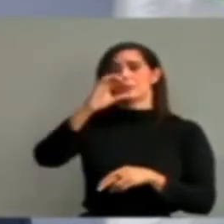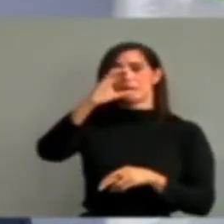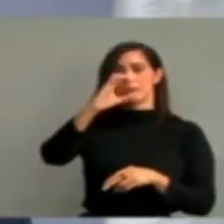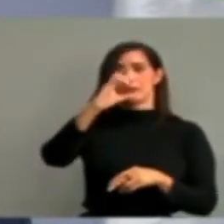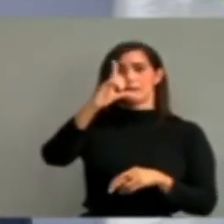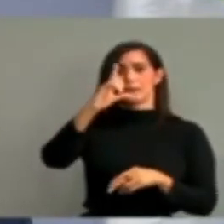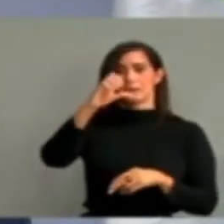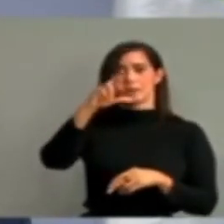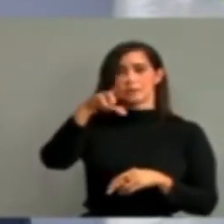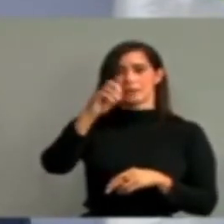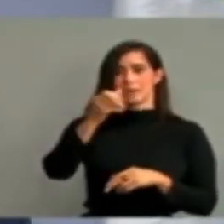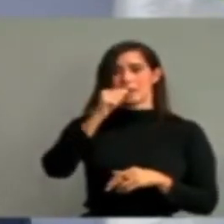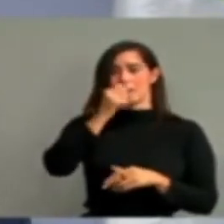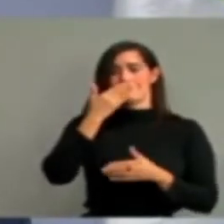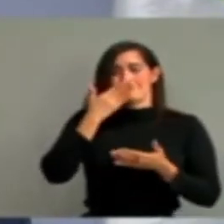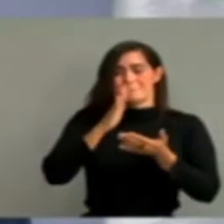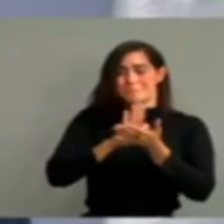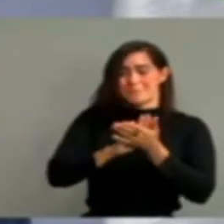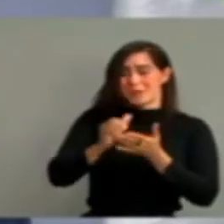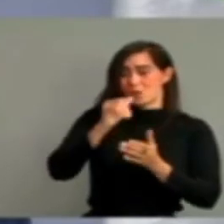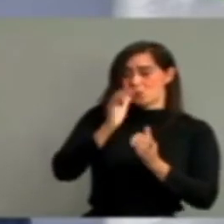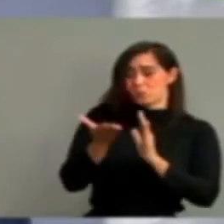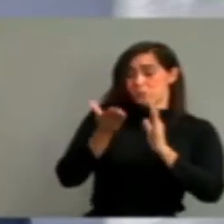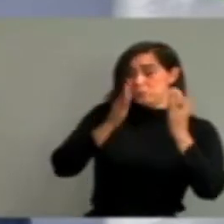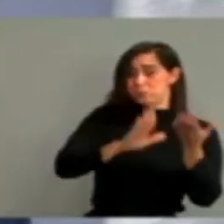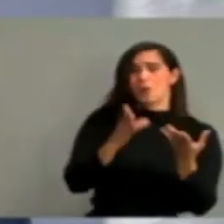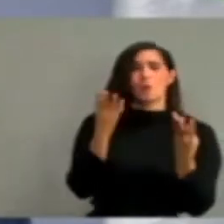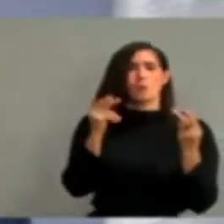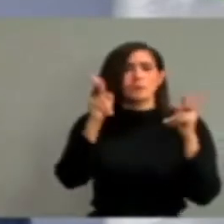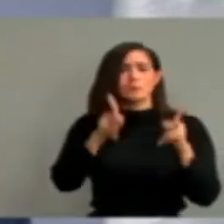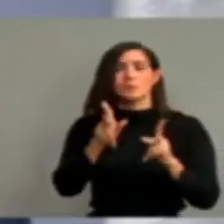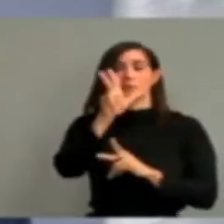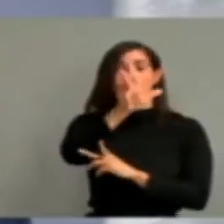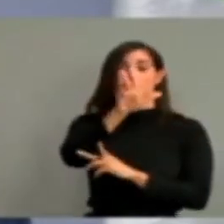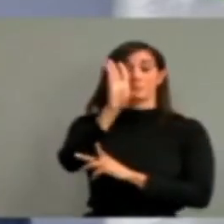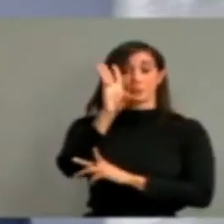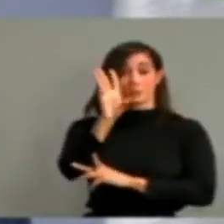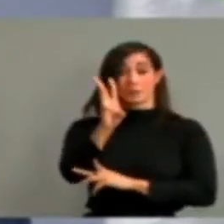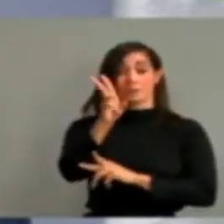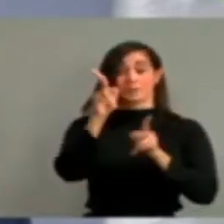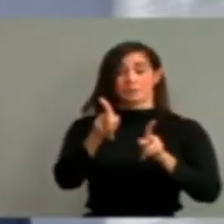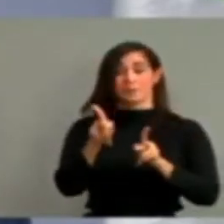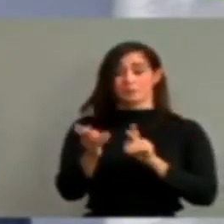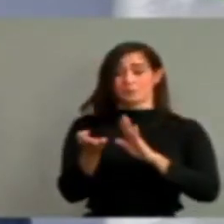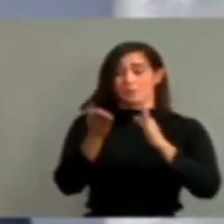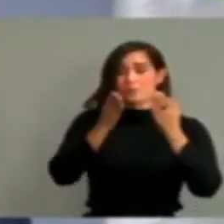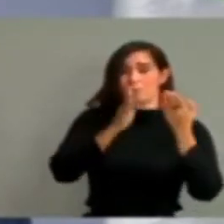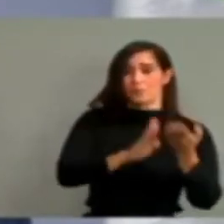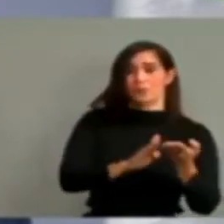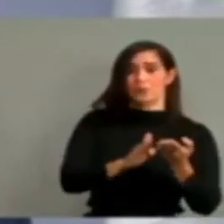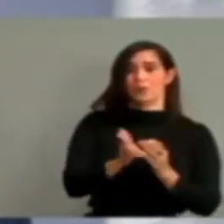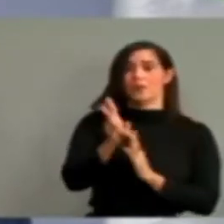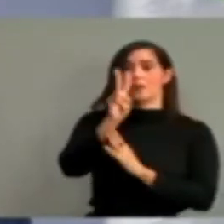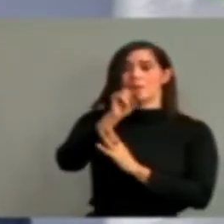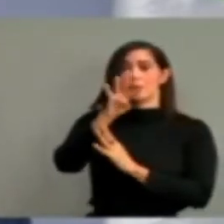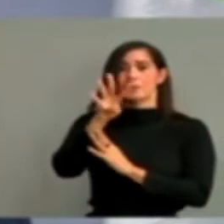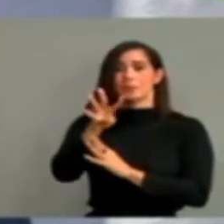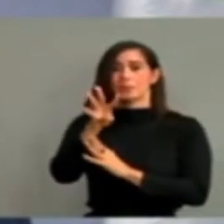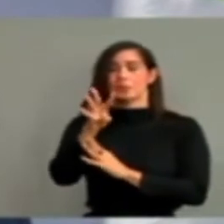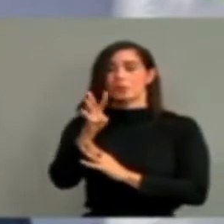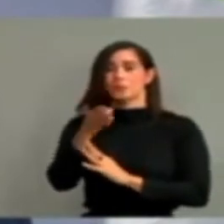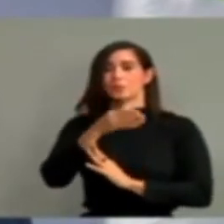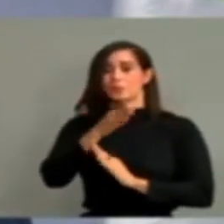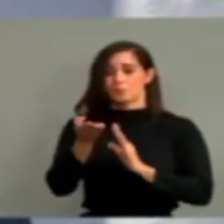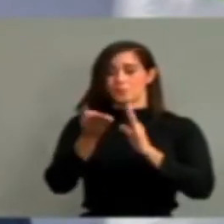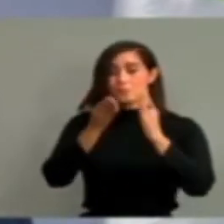el gran santo domingo con un total de 36 casos de los cuales 24 sanz han fallecido